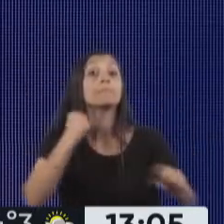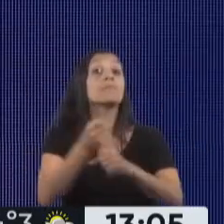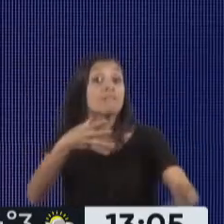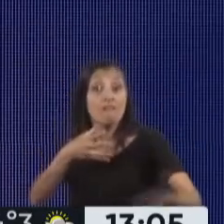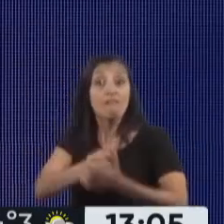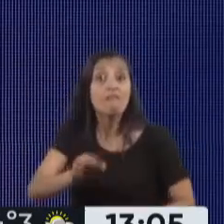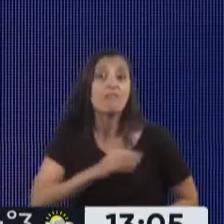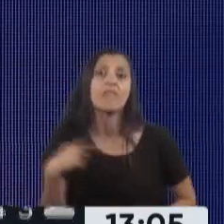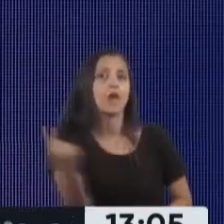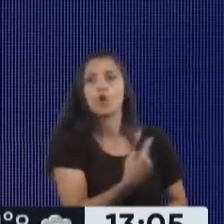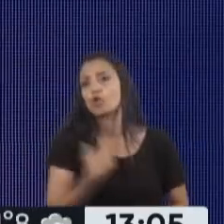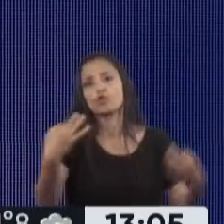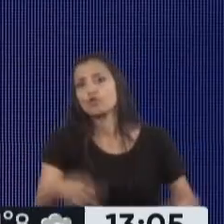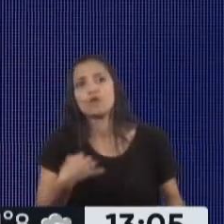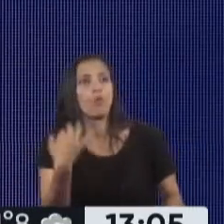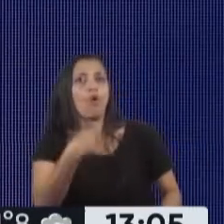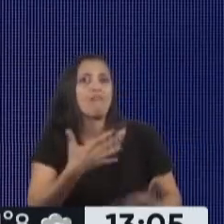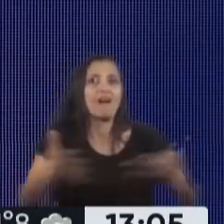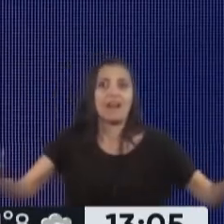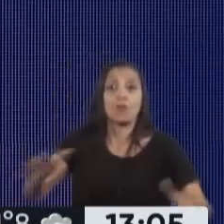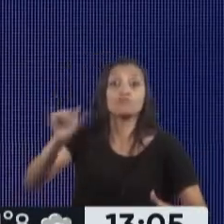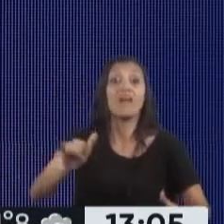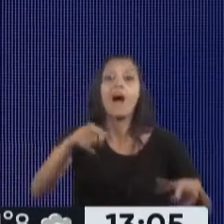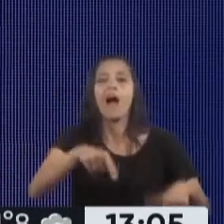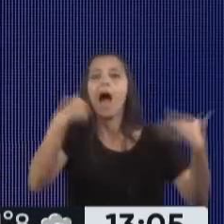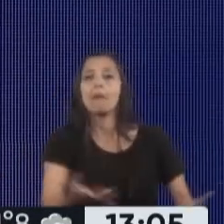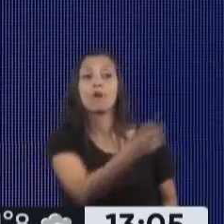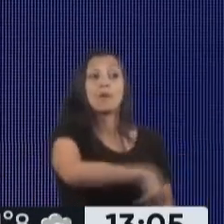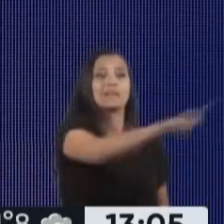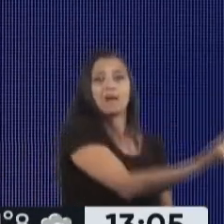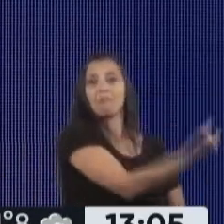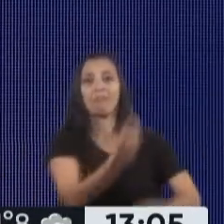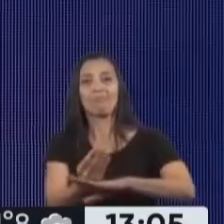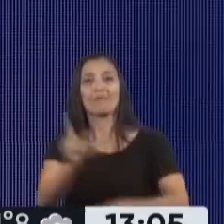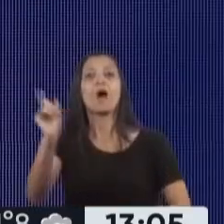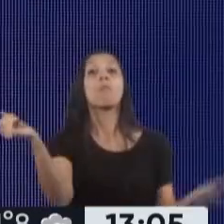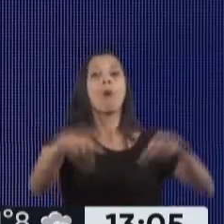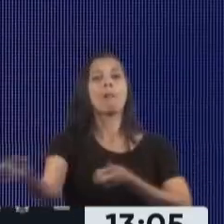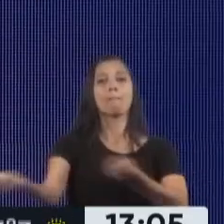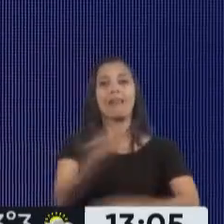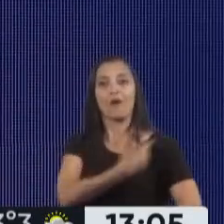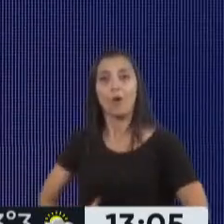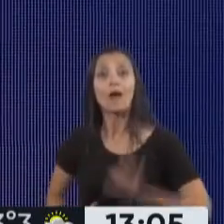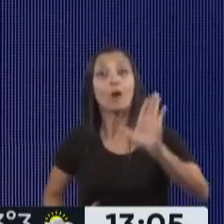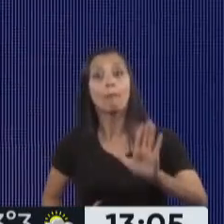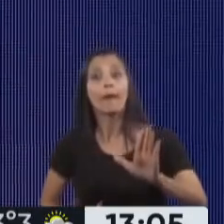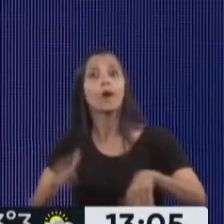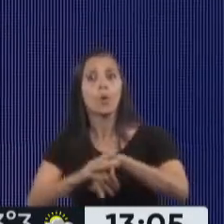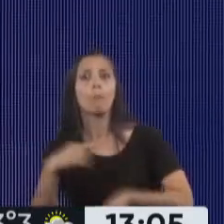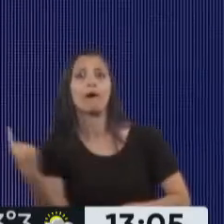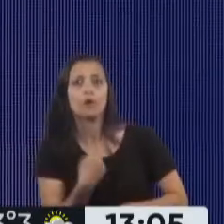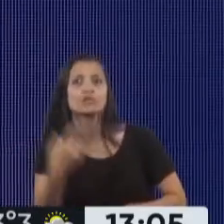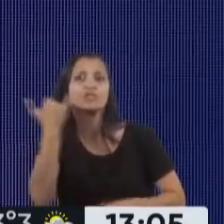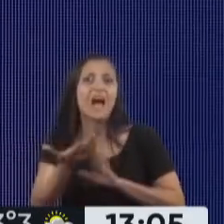ya no estábamos más en el poder y ellos volvían al gobierno, pero con todo el trabajo sucio hecho.